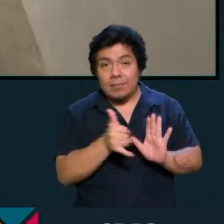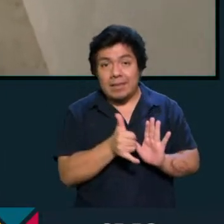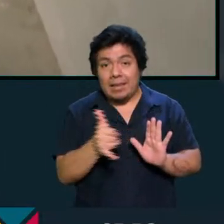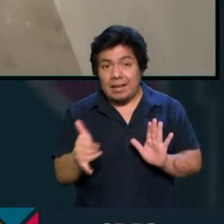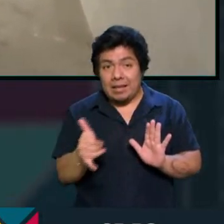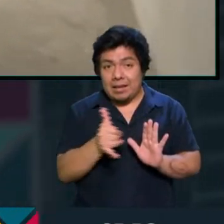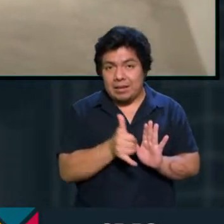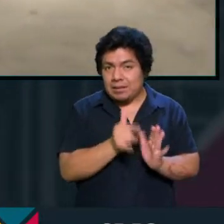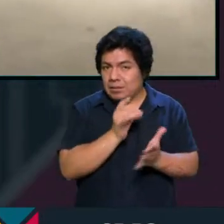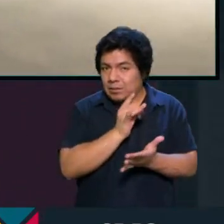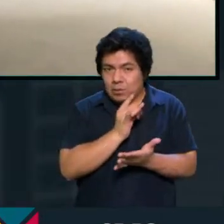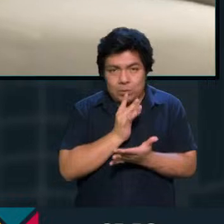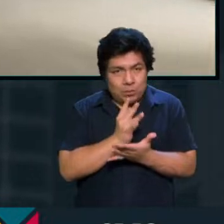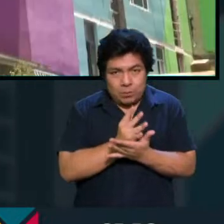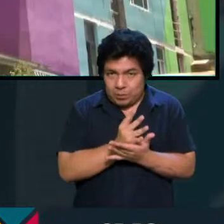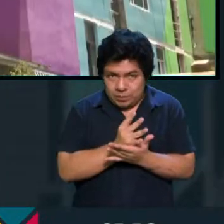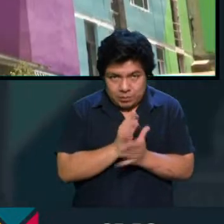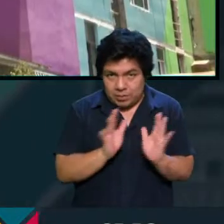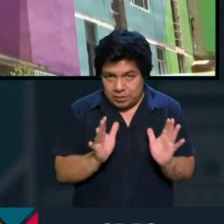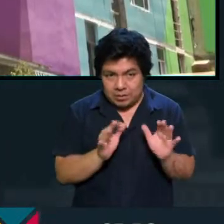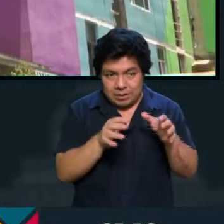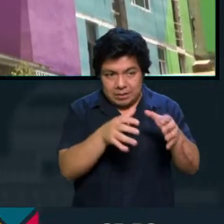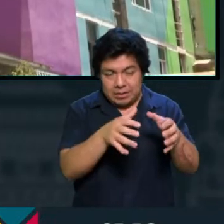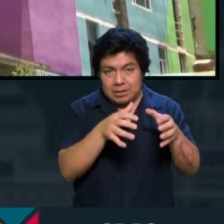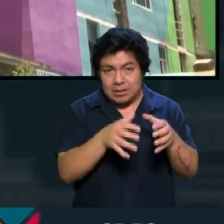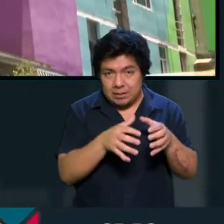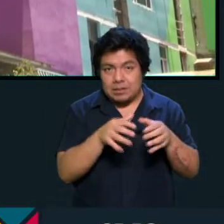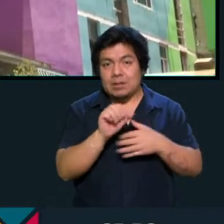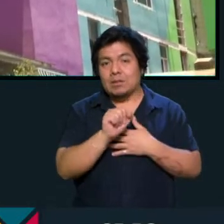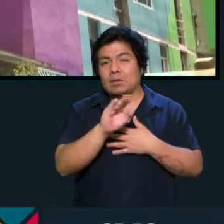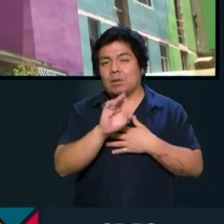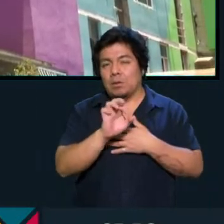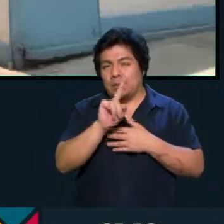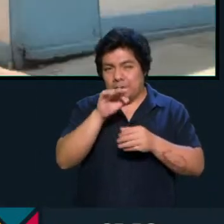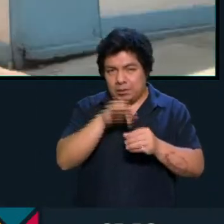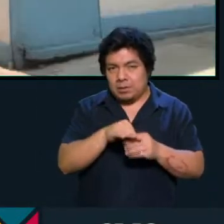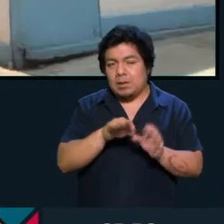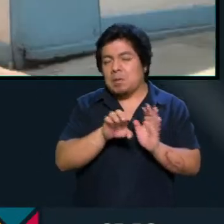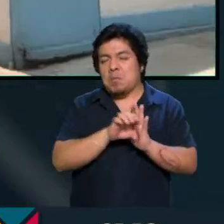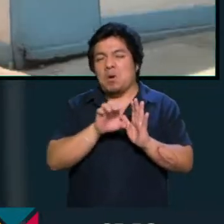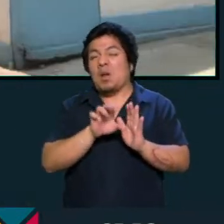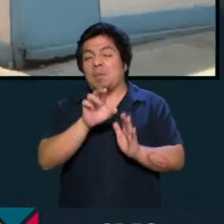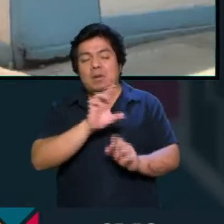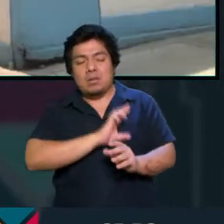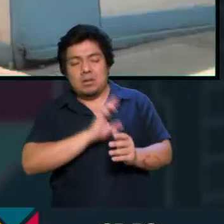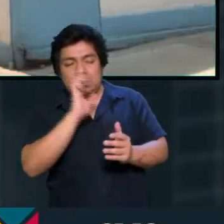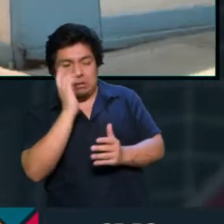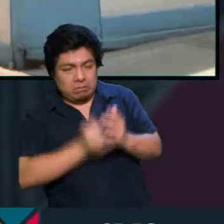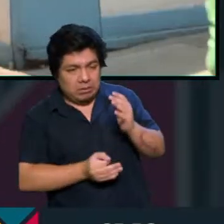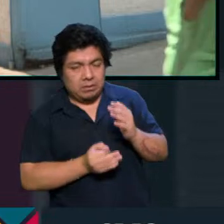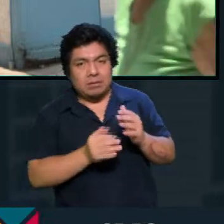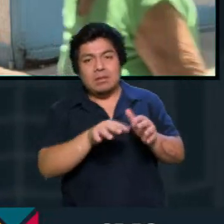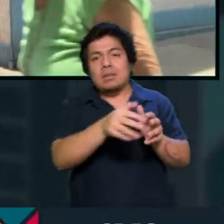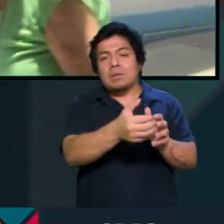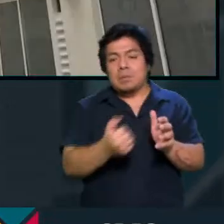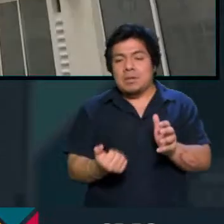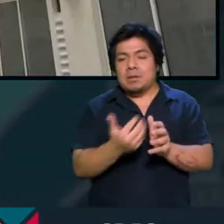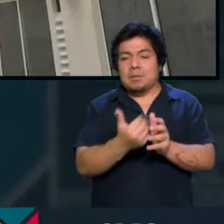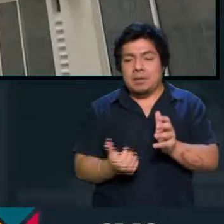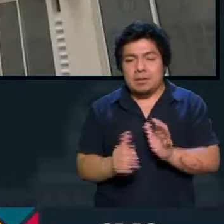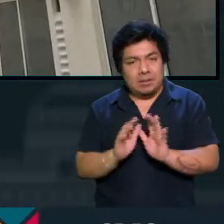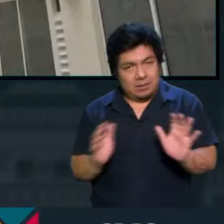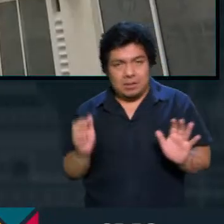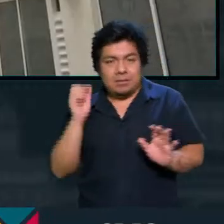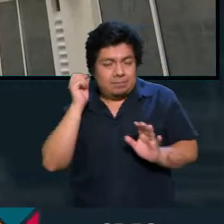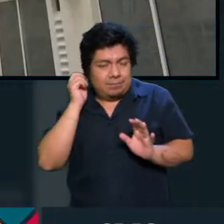este caso, por ejemplo, va a quedar en garantía tu subcuenta. Si te atrasas en un pago, pues automáticamente se va a descontar